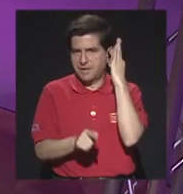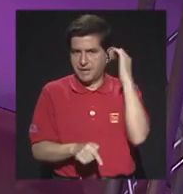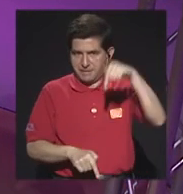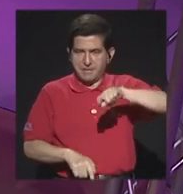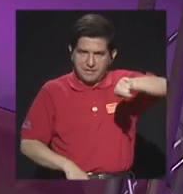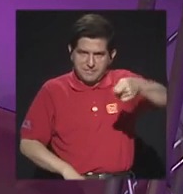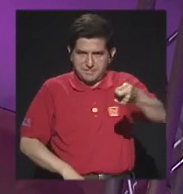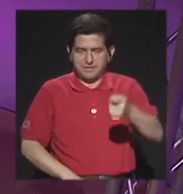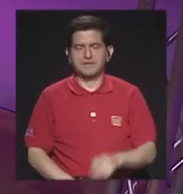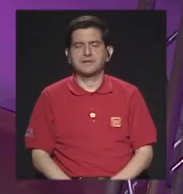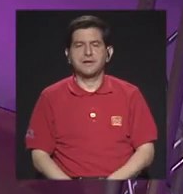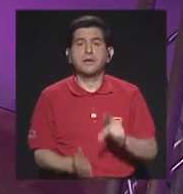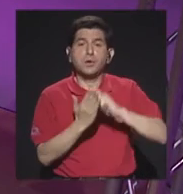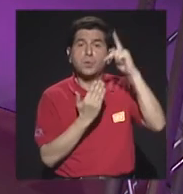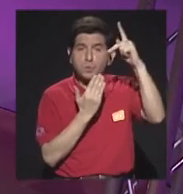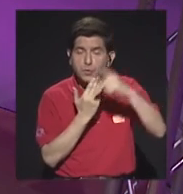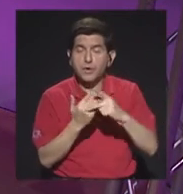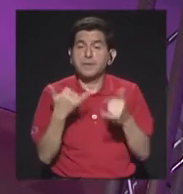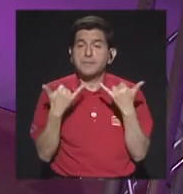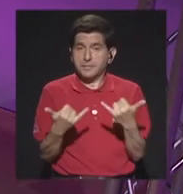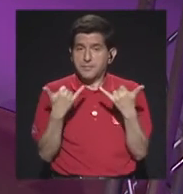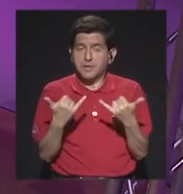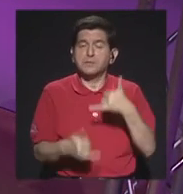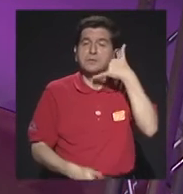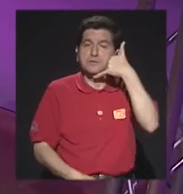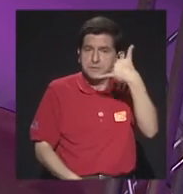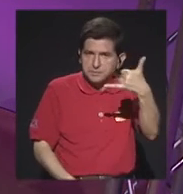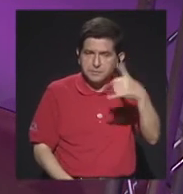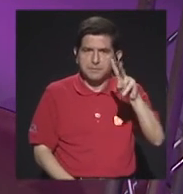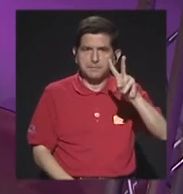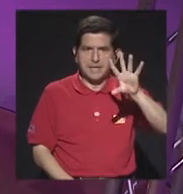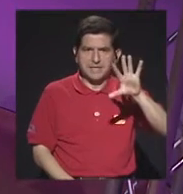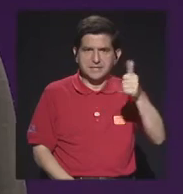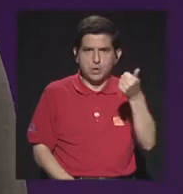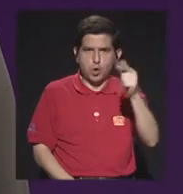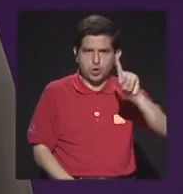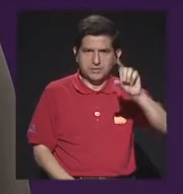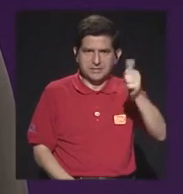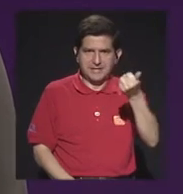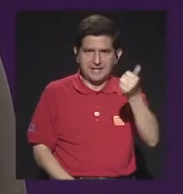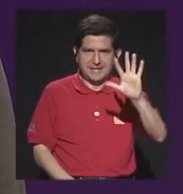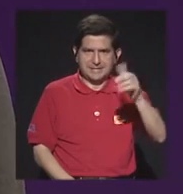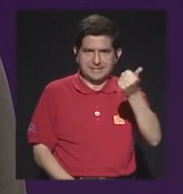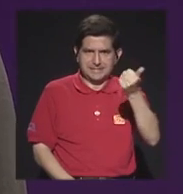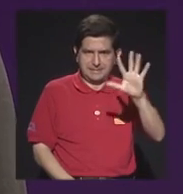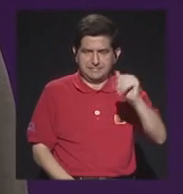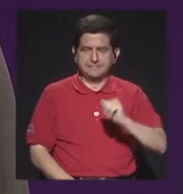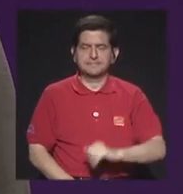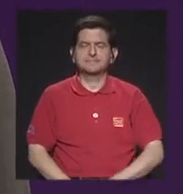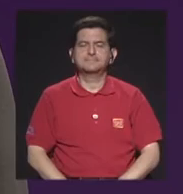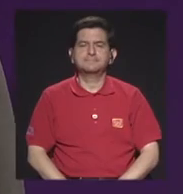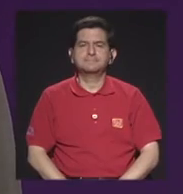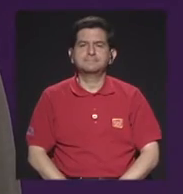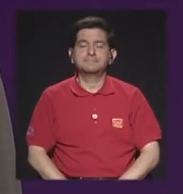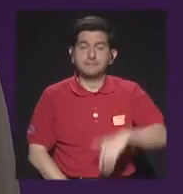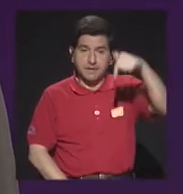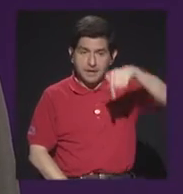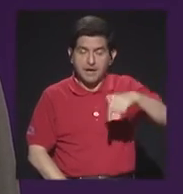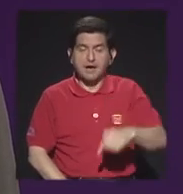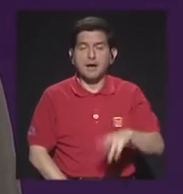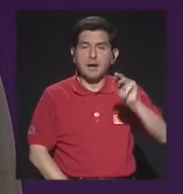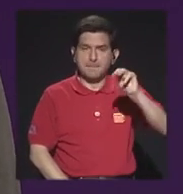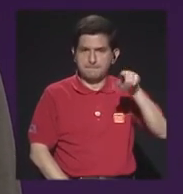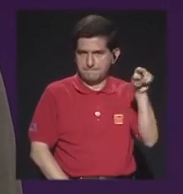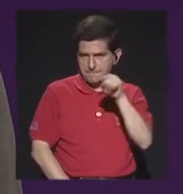canal. Este es un programa en vivo, puede llamarnos al 25 11 15 15. Estamos en